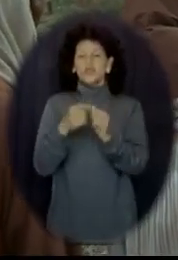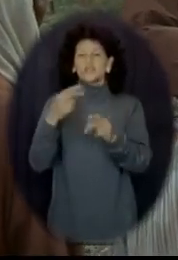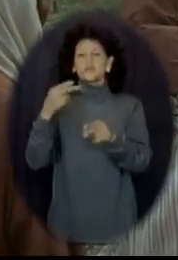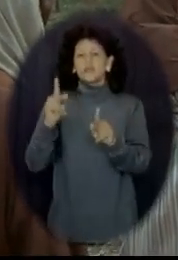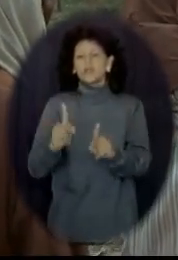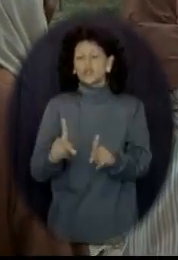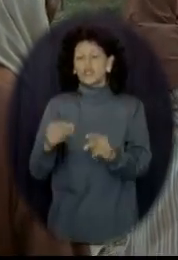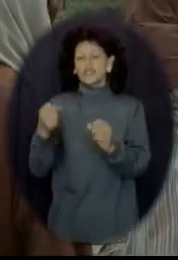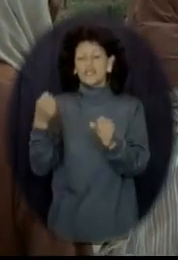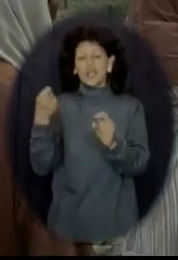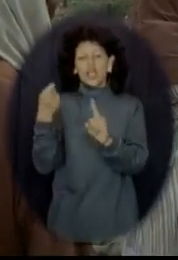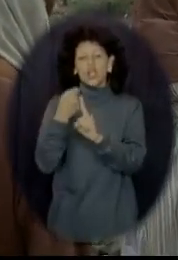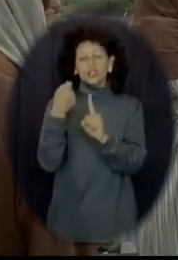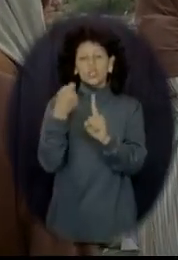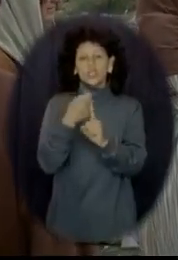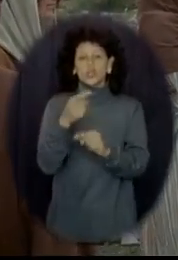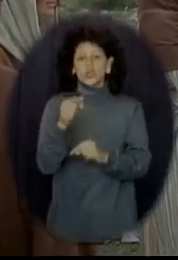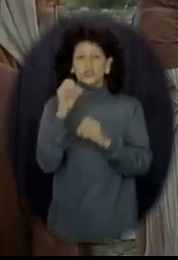insultan.